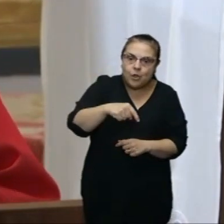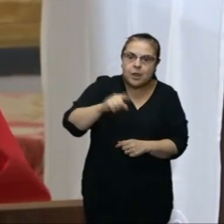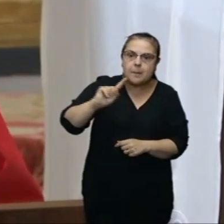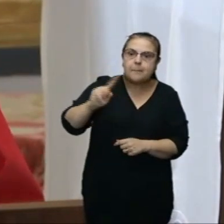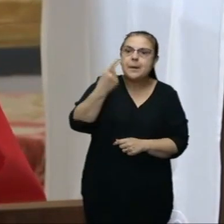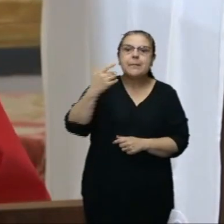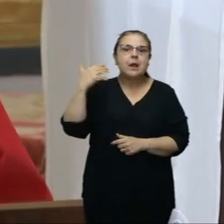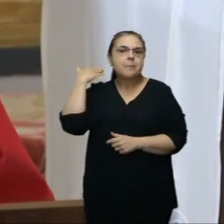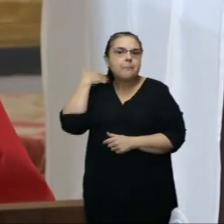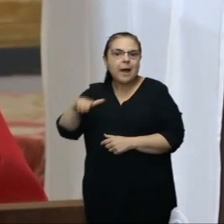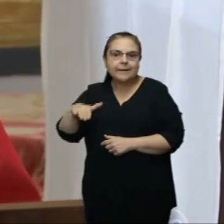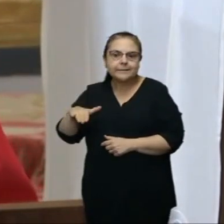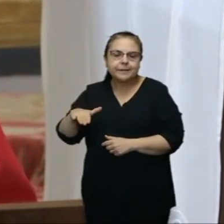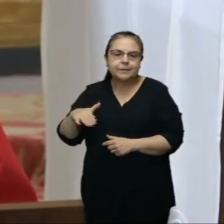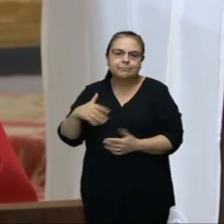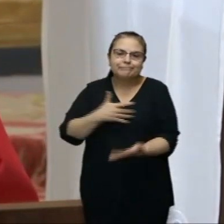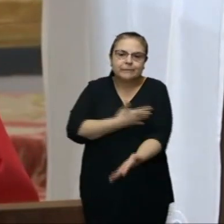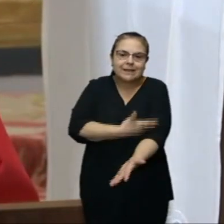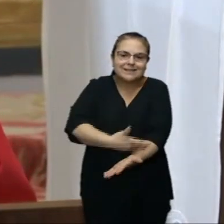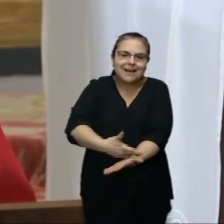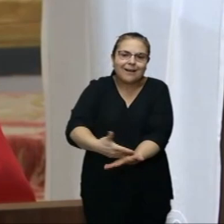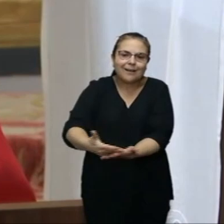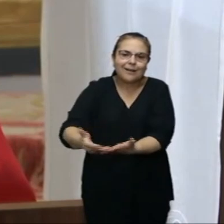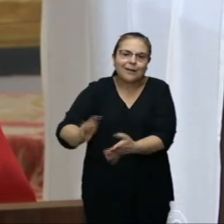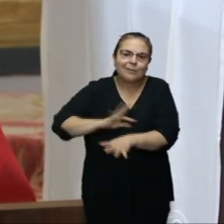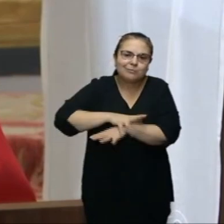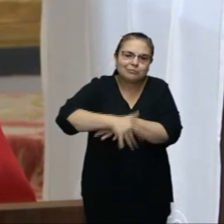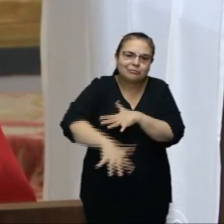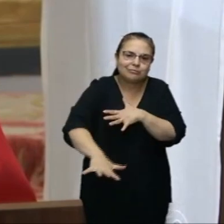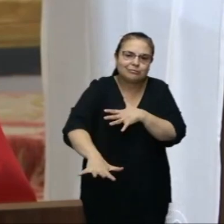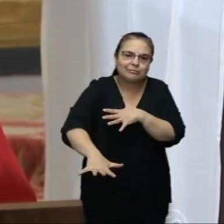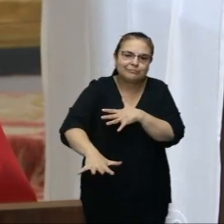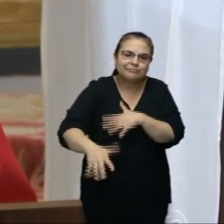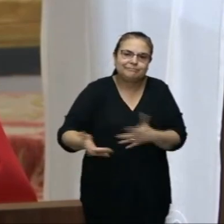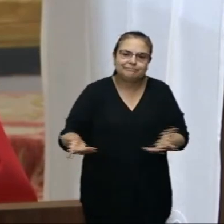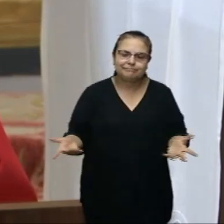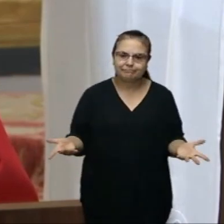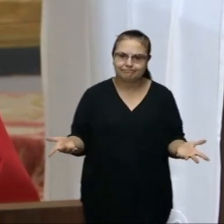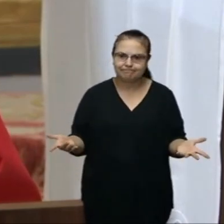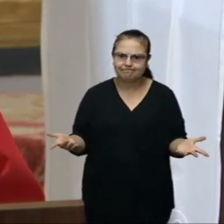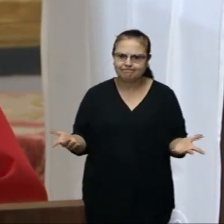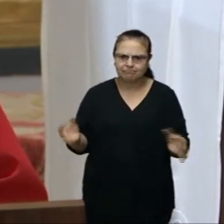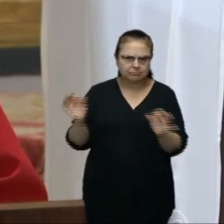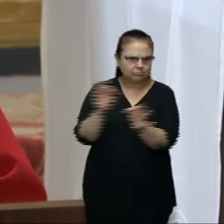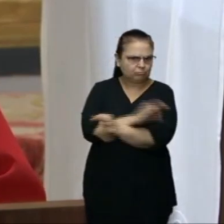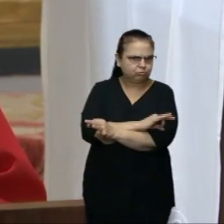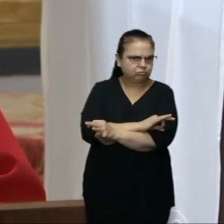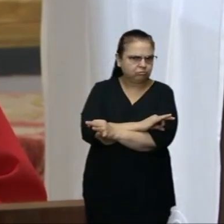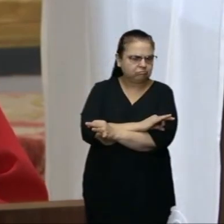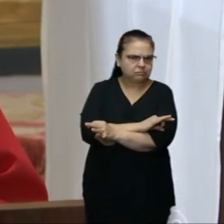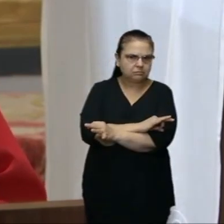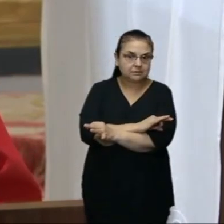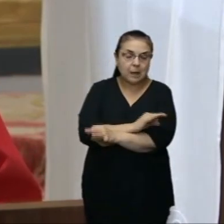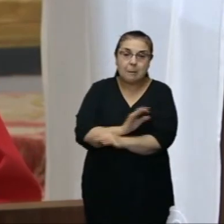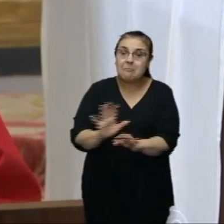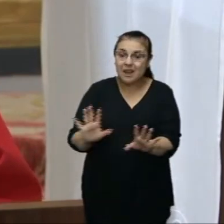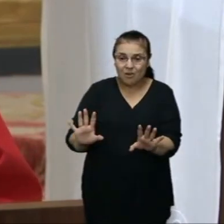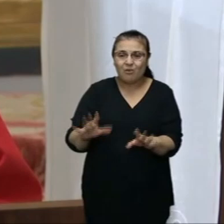de sangre del primer mártir en el día de hoy. Pero él termina y